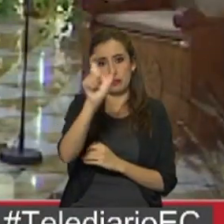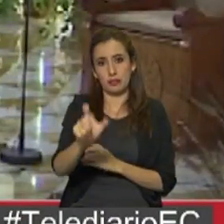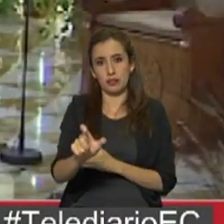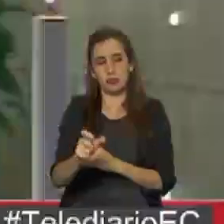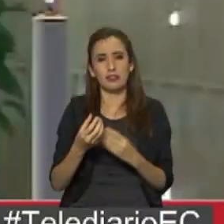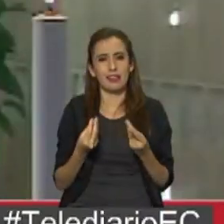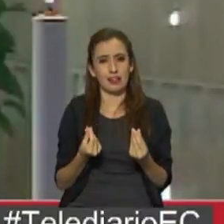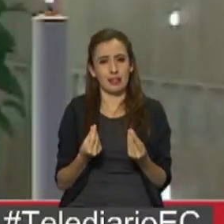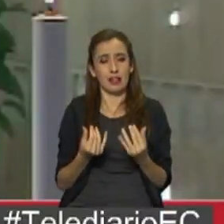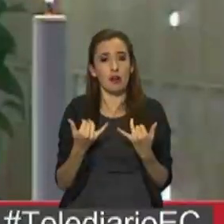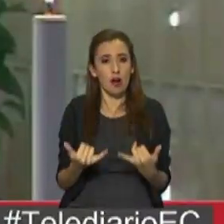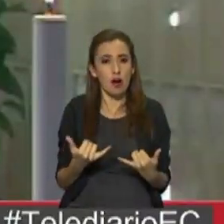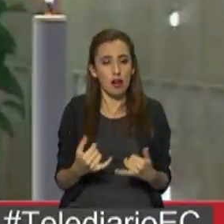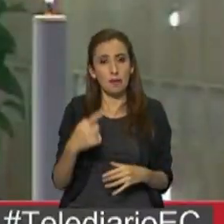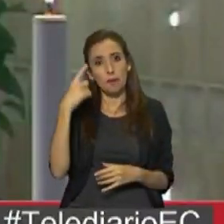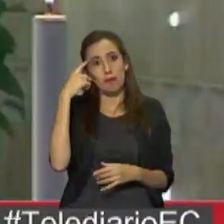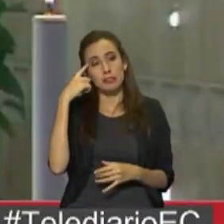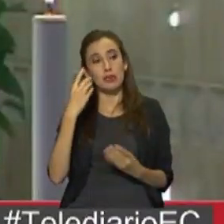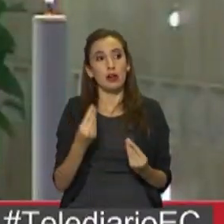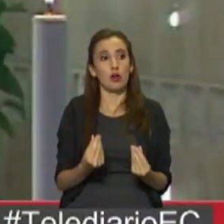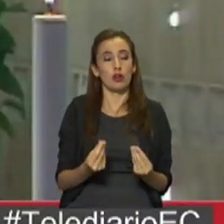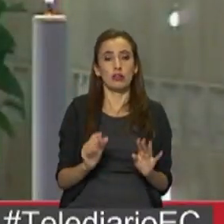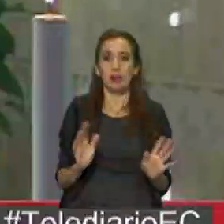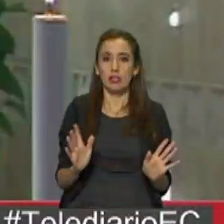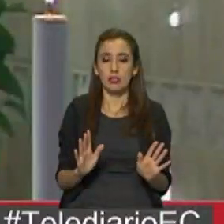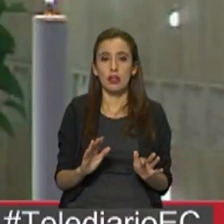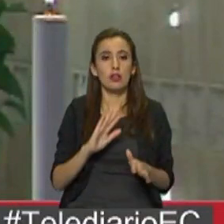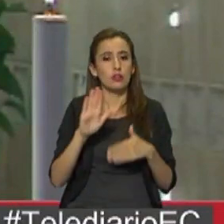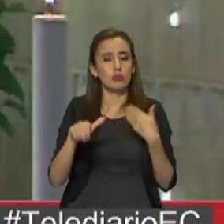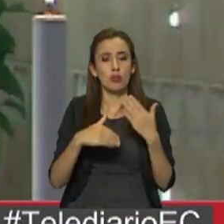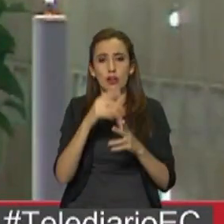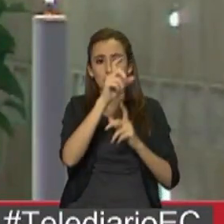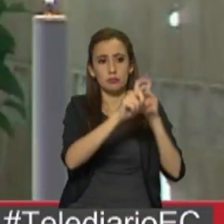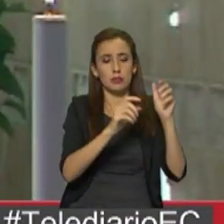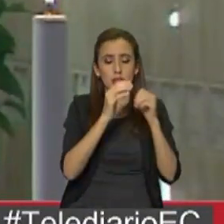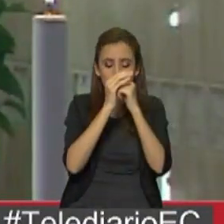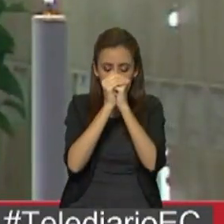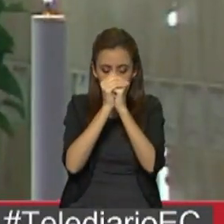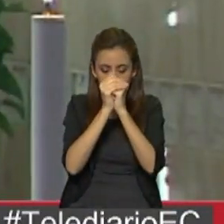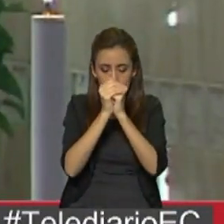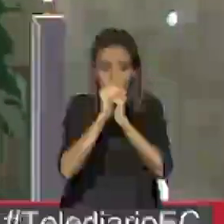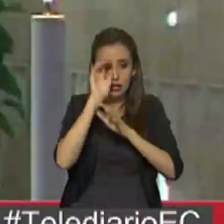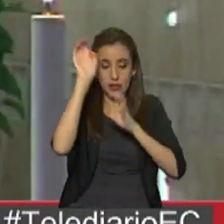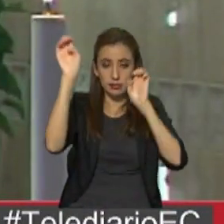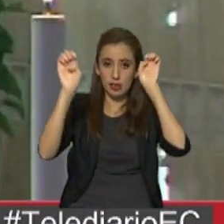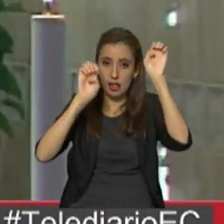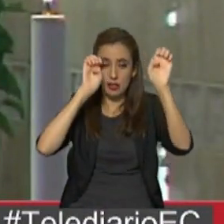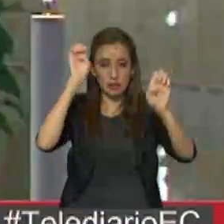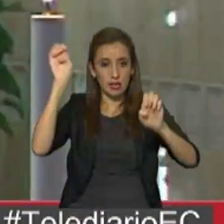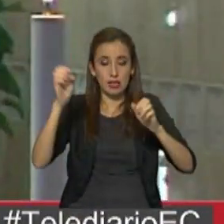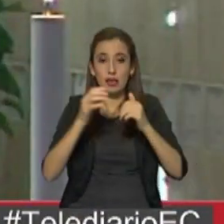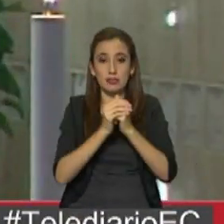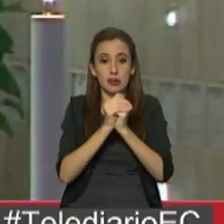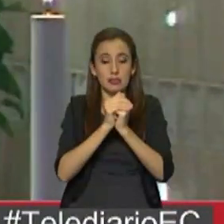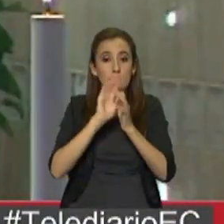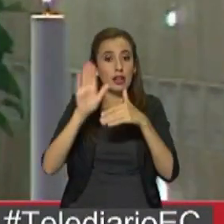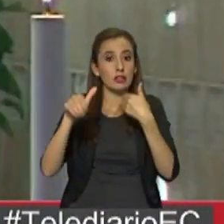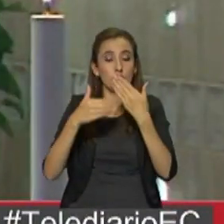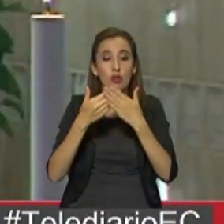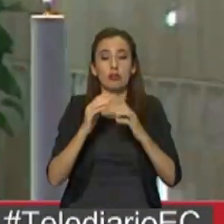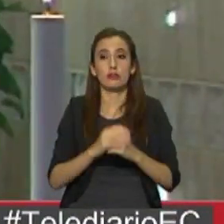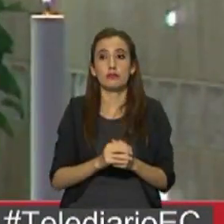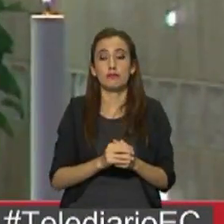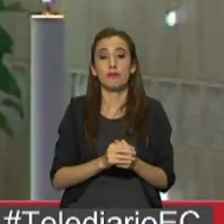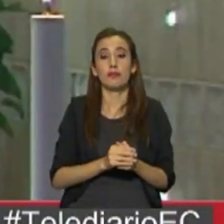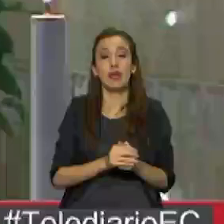dinero esto a tiempo de solicitar que los fieles recen por quienes están diseñando las estrategias de acciones que se adoptarán tras la pandemia el sumo pontífice